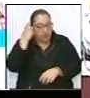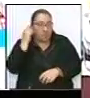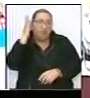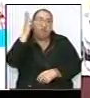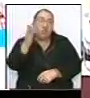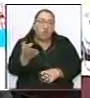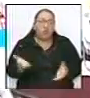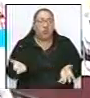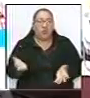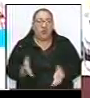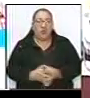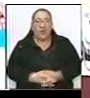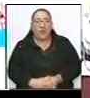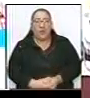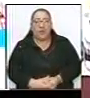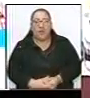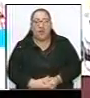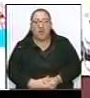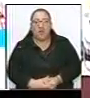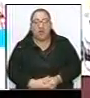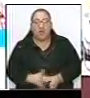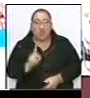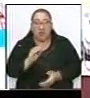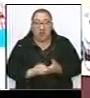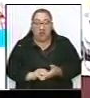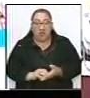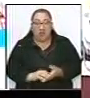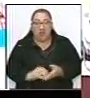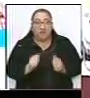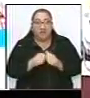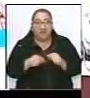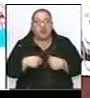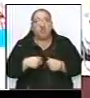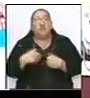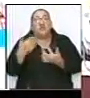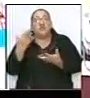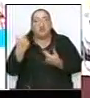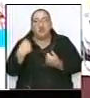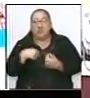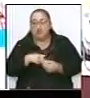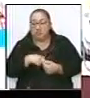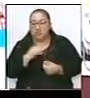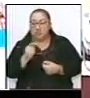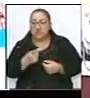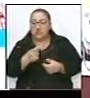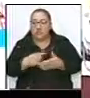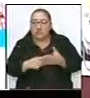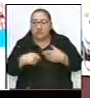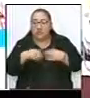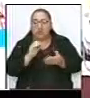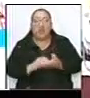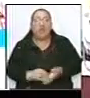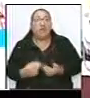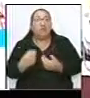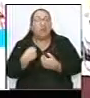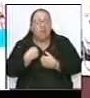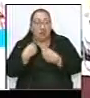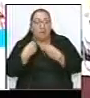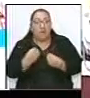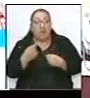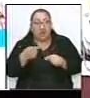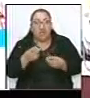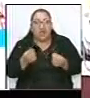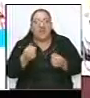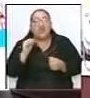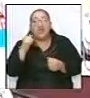futuro, señor presidente. No es por eso que yo creo que esperamos nosotros simplemente tener una mayor responsabilidad, porque así el